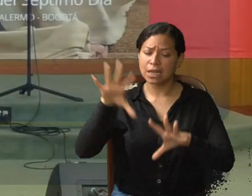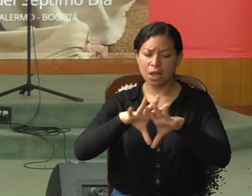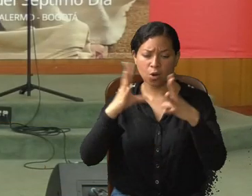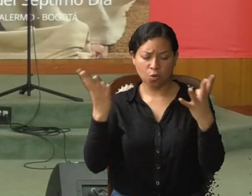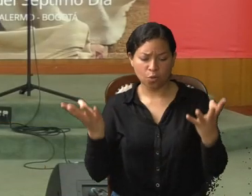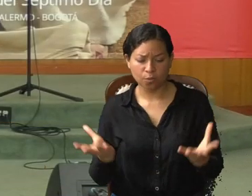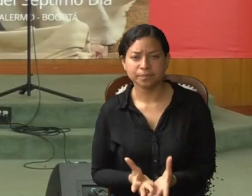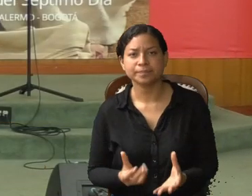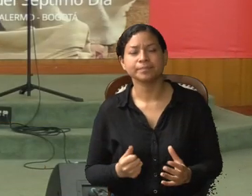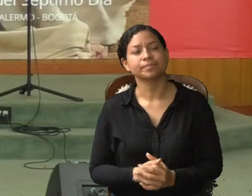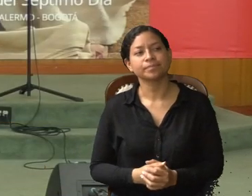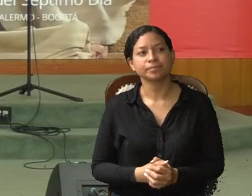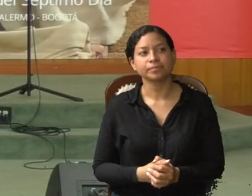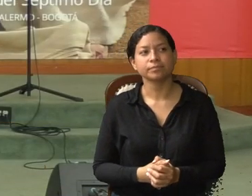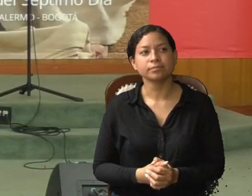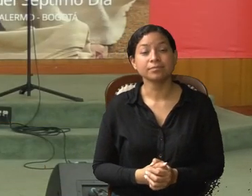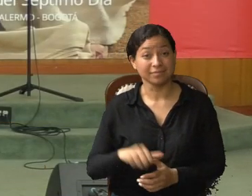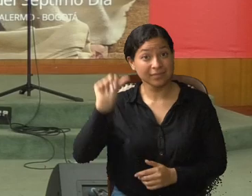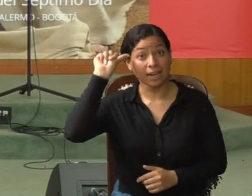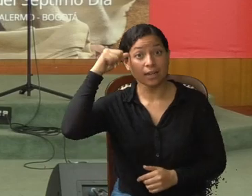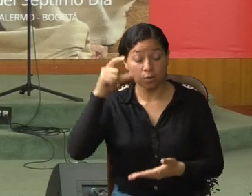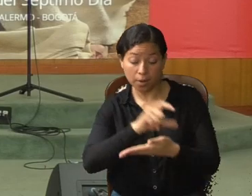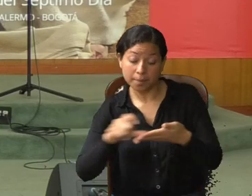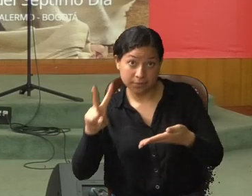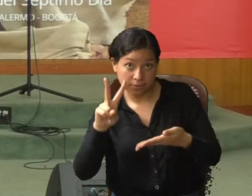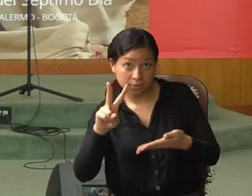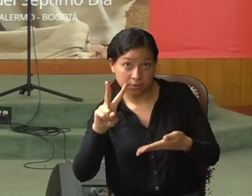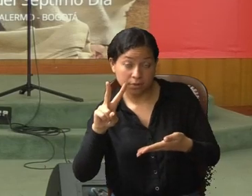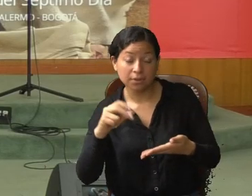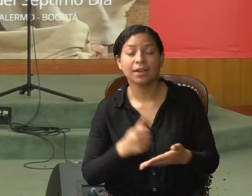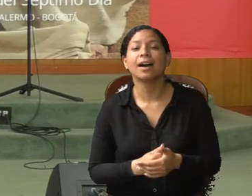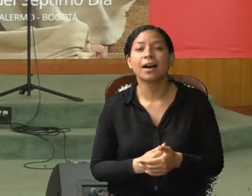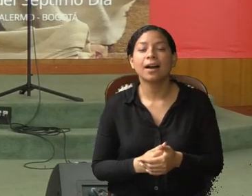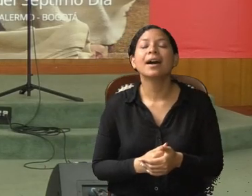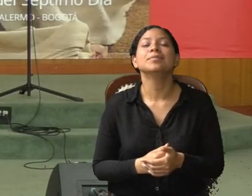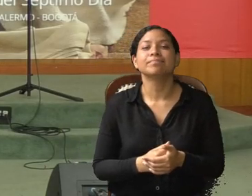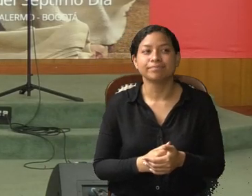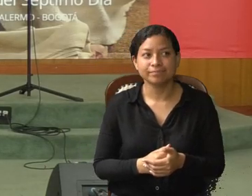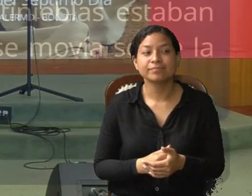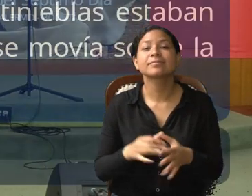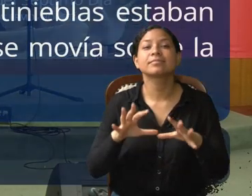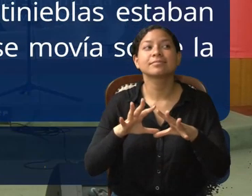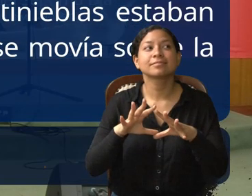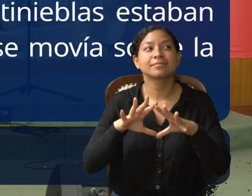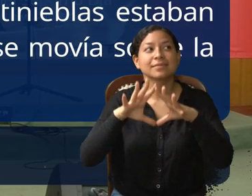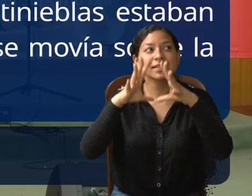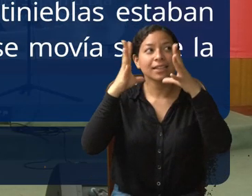Muy bien. ¿Y recuerdan el versículo 2? ¿Cómo dice el versículo 2?